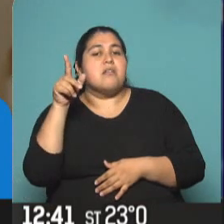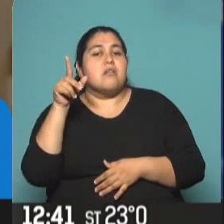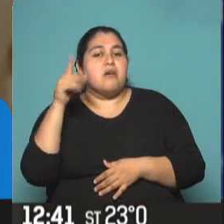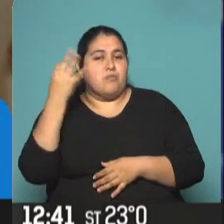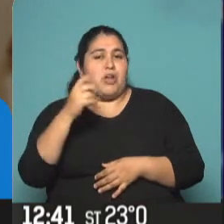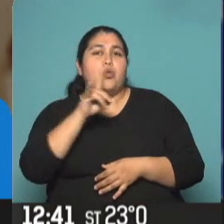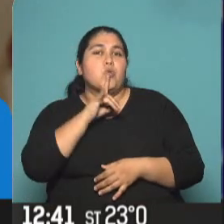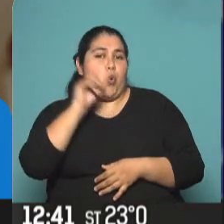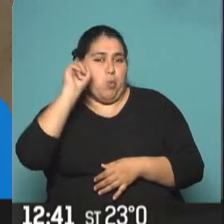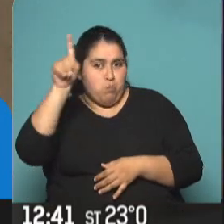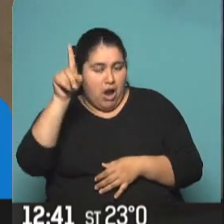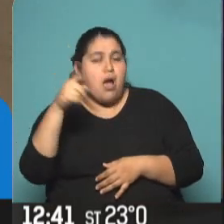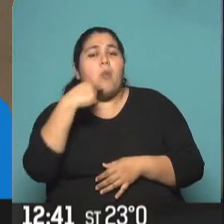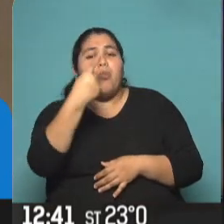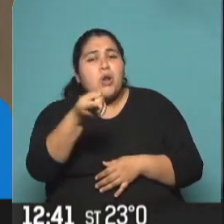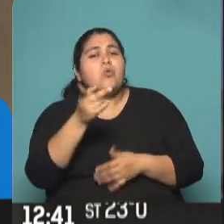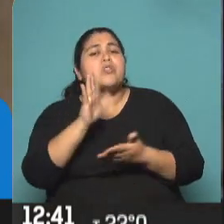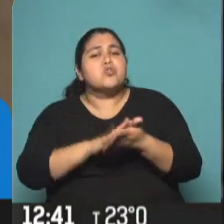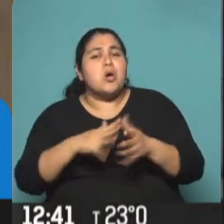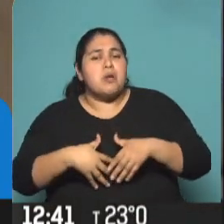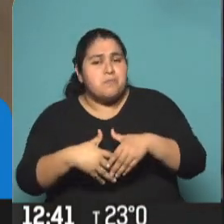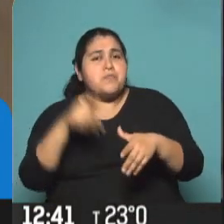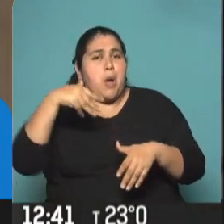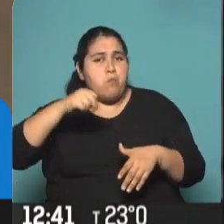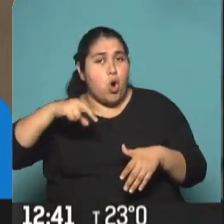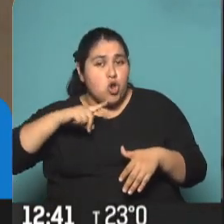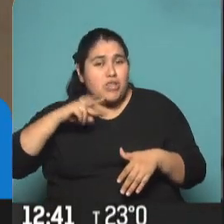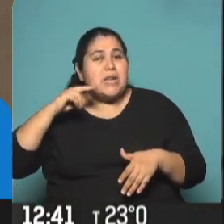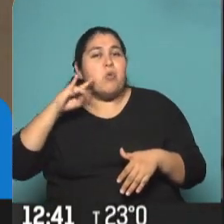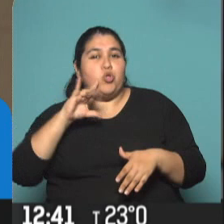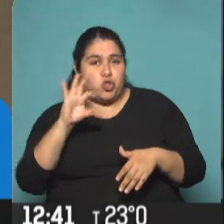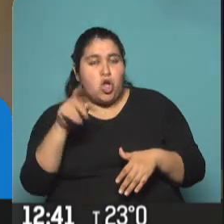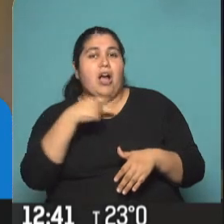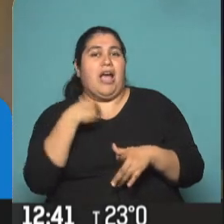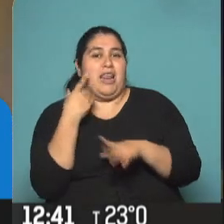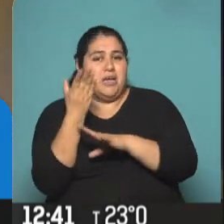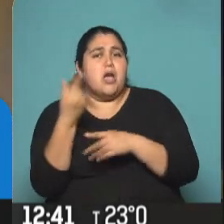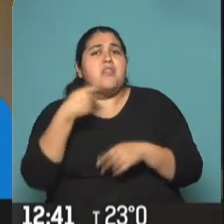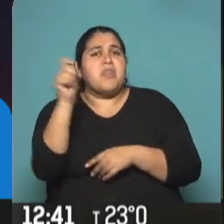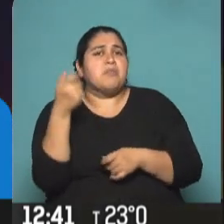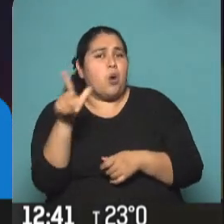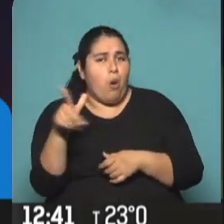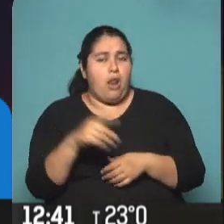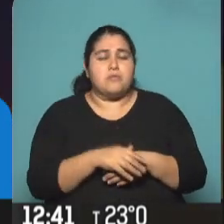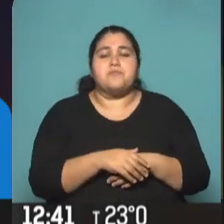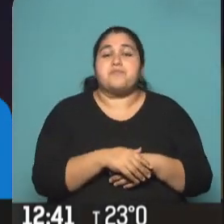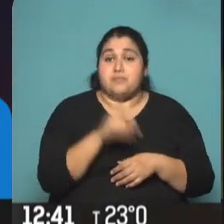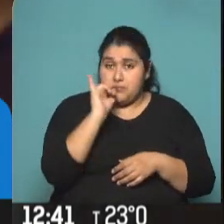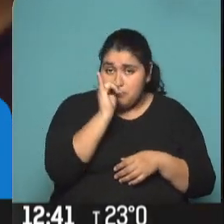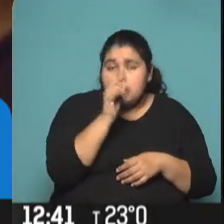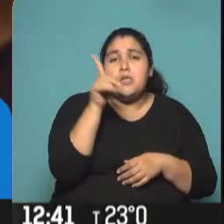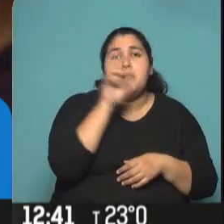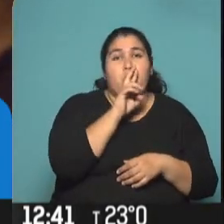provincia de tucumán pregunta por un salario de pre tratar dice que es monotributista quiere saber si puede pedirlo y que debe hacer puede betiana en